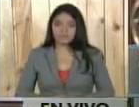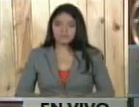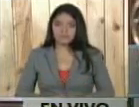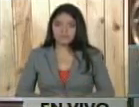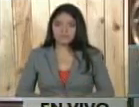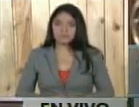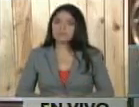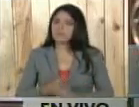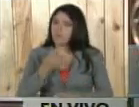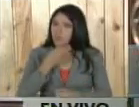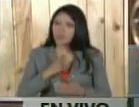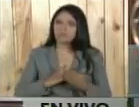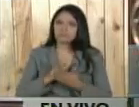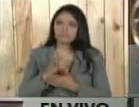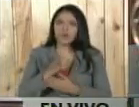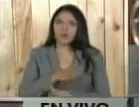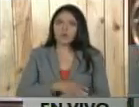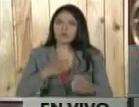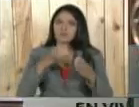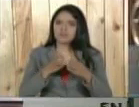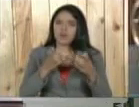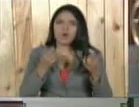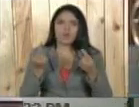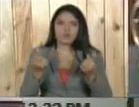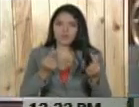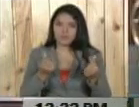Está en buena marcha el Consejo Nacional de la Economía.